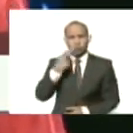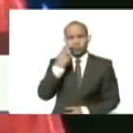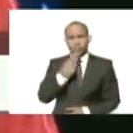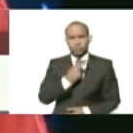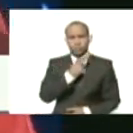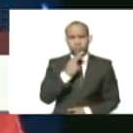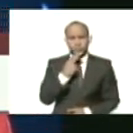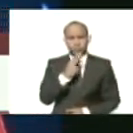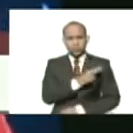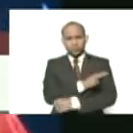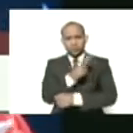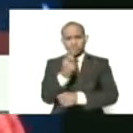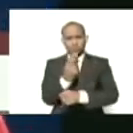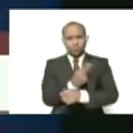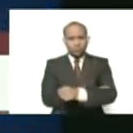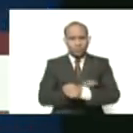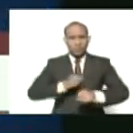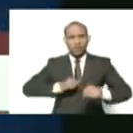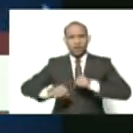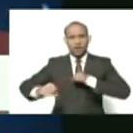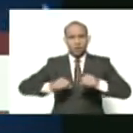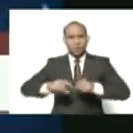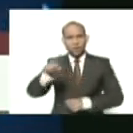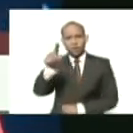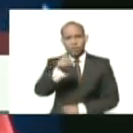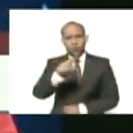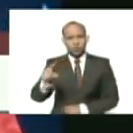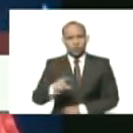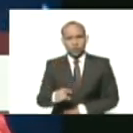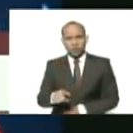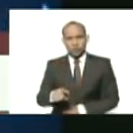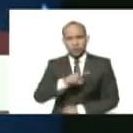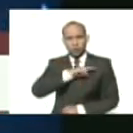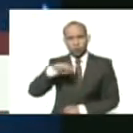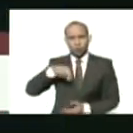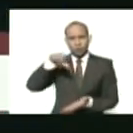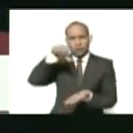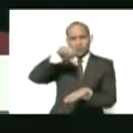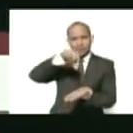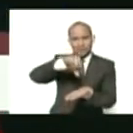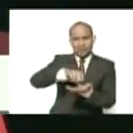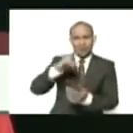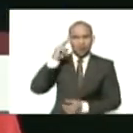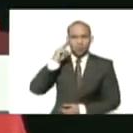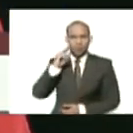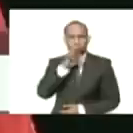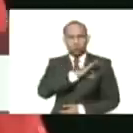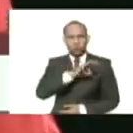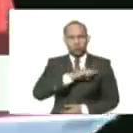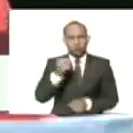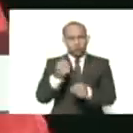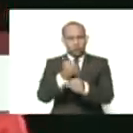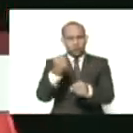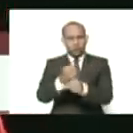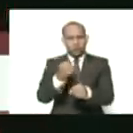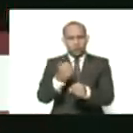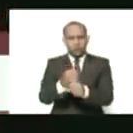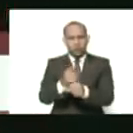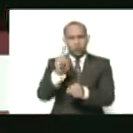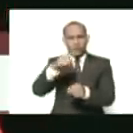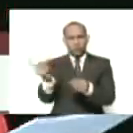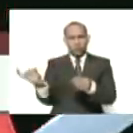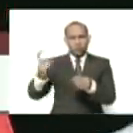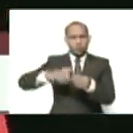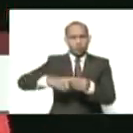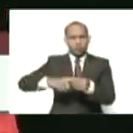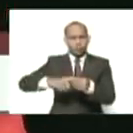el fortalecimiento del movimiento sindical y de nuestra Central Bolivariana Socialista de Trabajadores, incluyendo